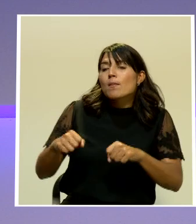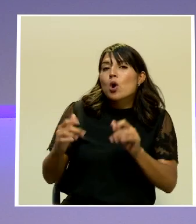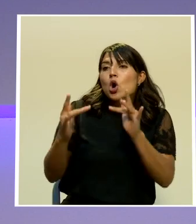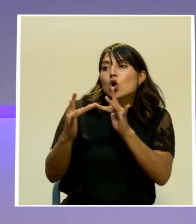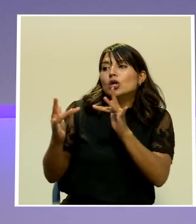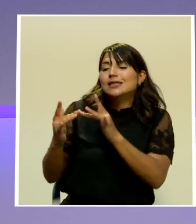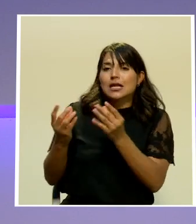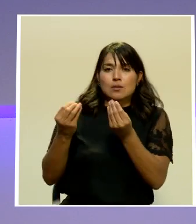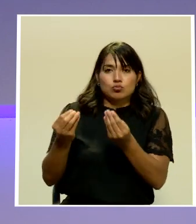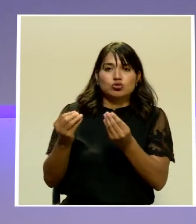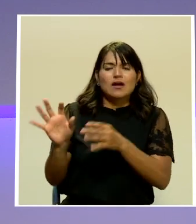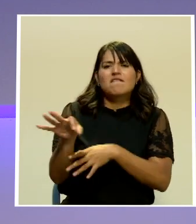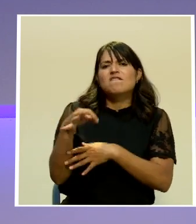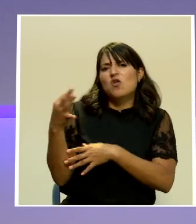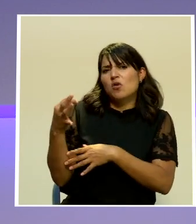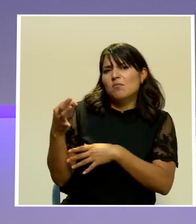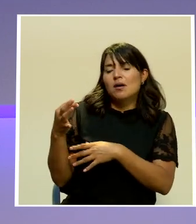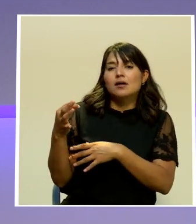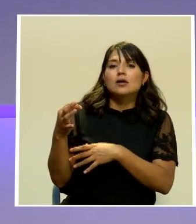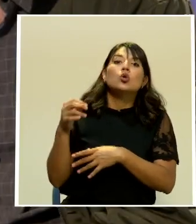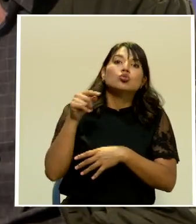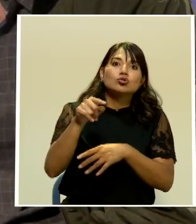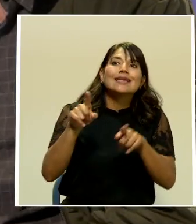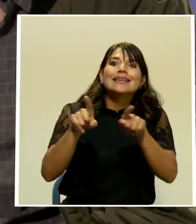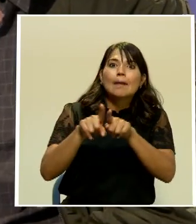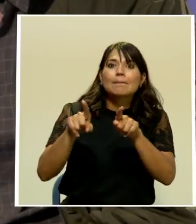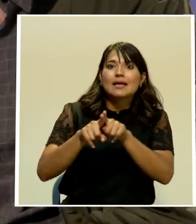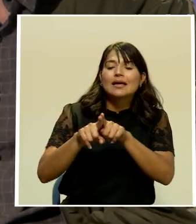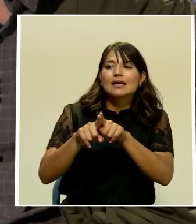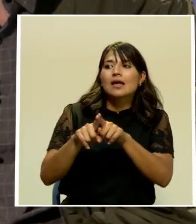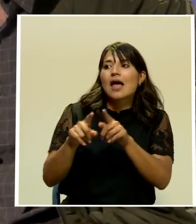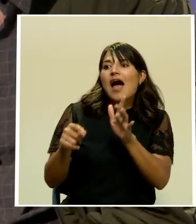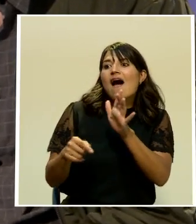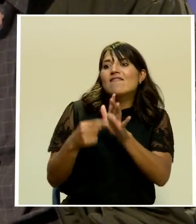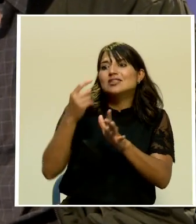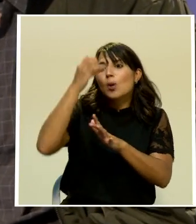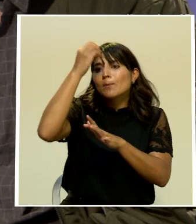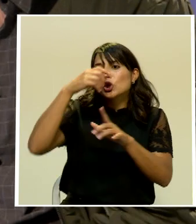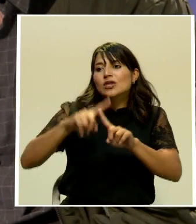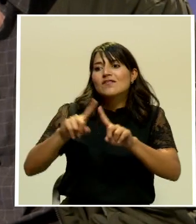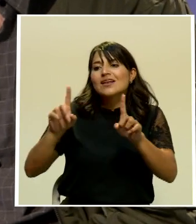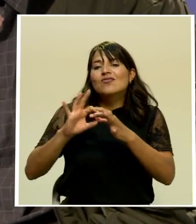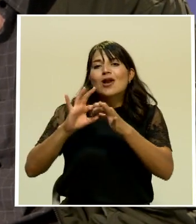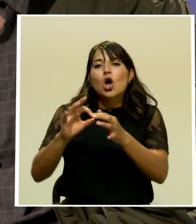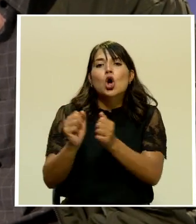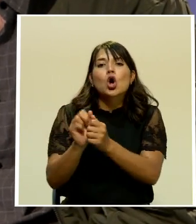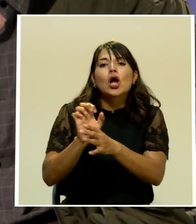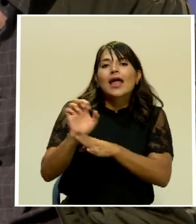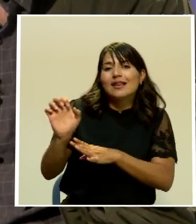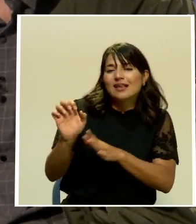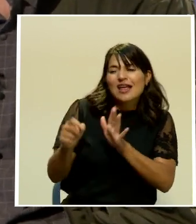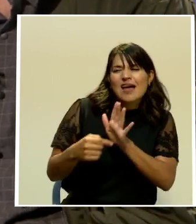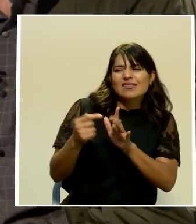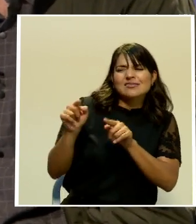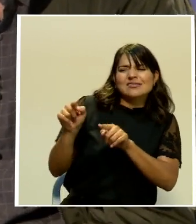especificaciones éticas con las que vos te enfrentás también y que vos decís definitivamente yo no puedo entablar una relación con esta